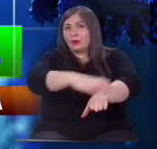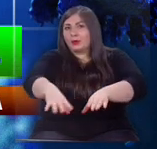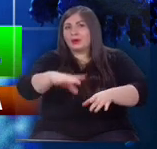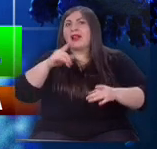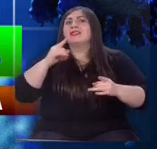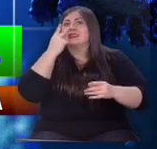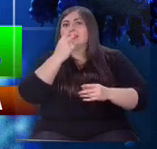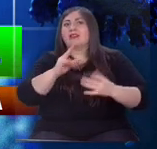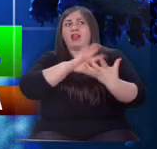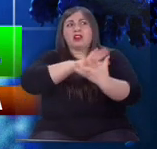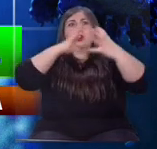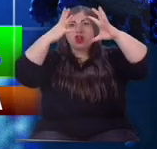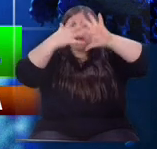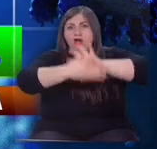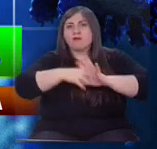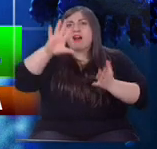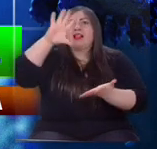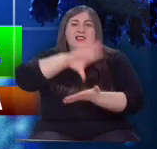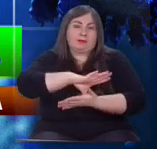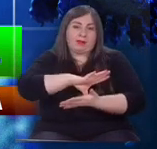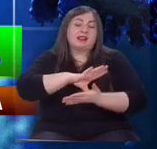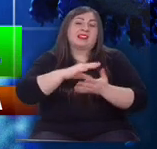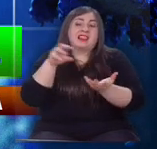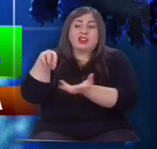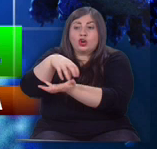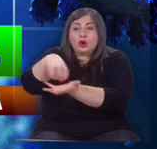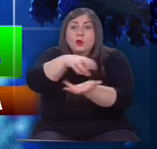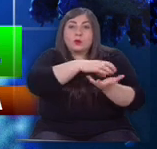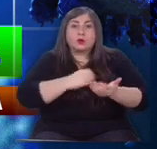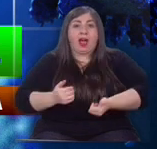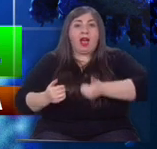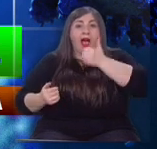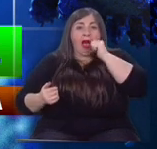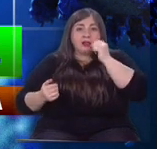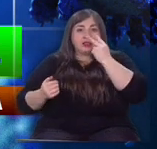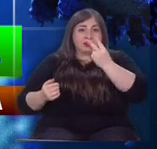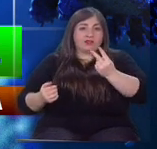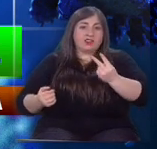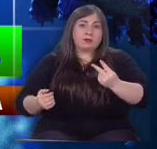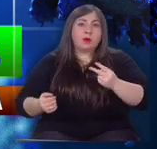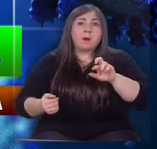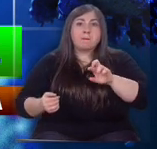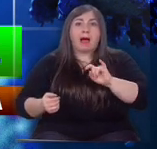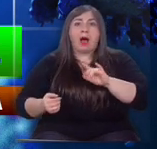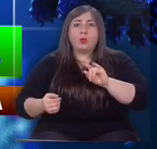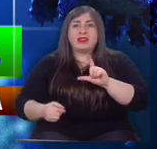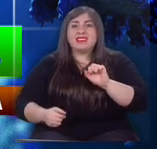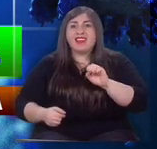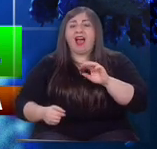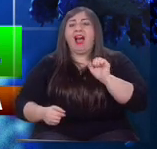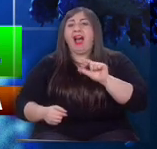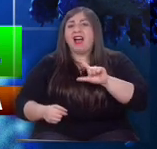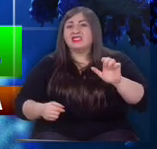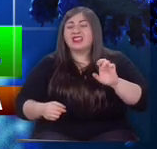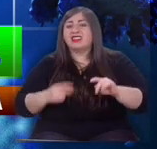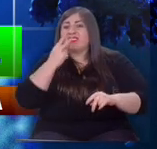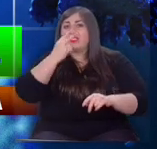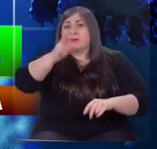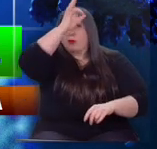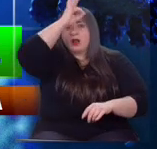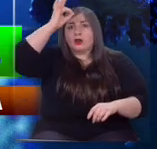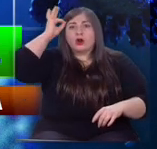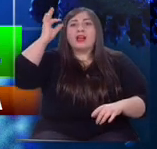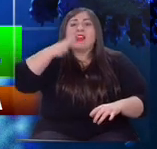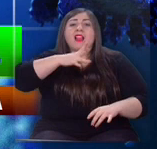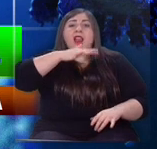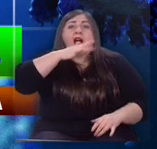situación global del país que la de la comuna en lo particular, donde, por ejemplo, veíamos ayer con Paulina Allende Salazar, que estuvo en varias comunas de la región de la Araucanía, donde incluso